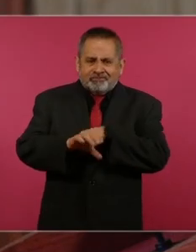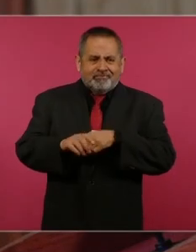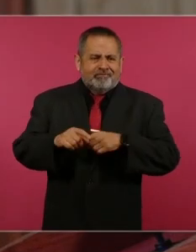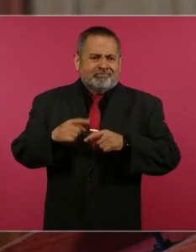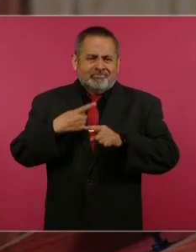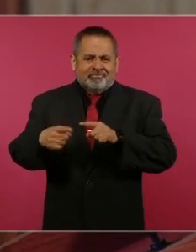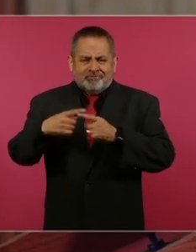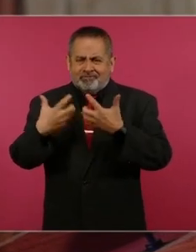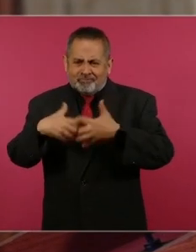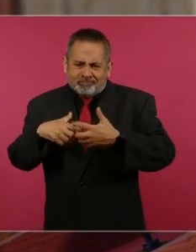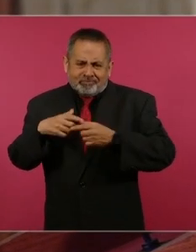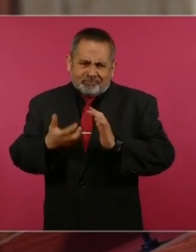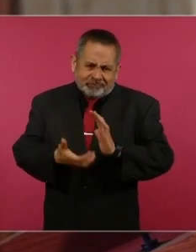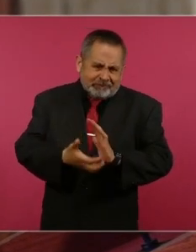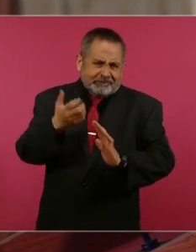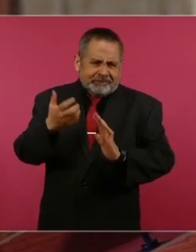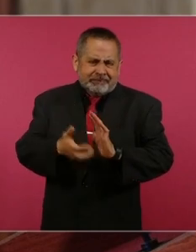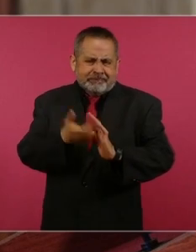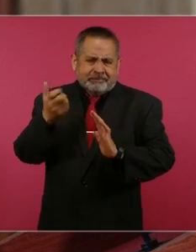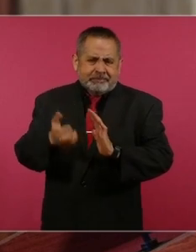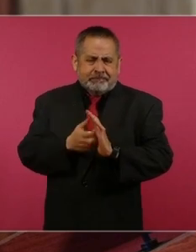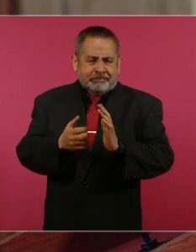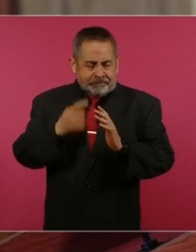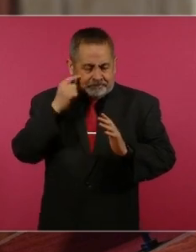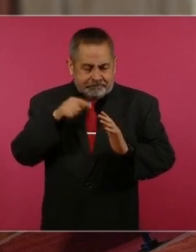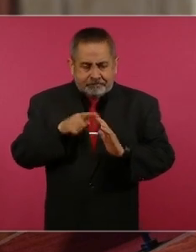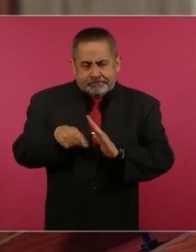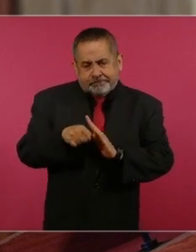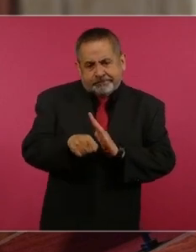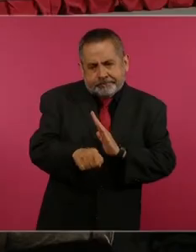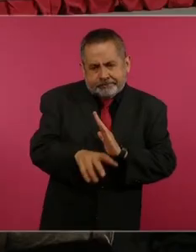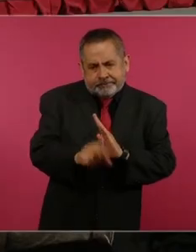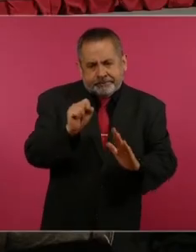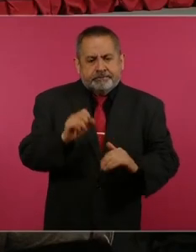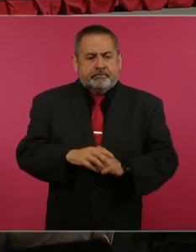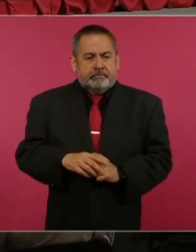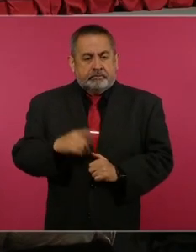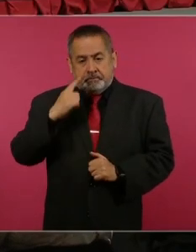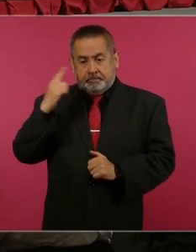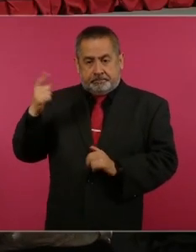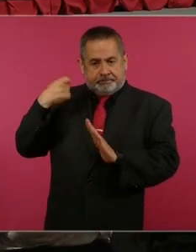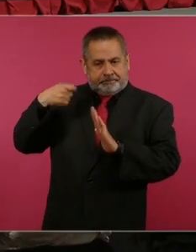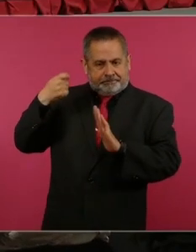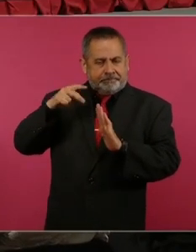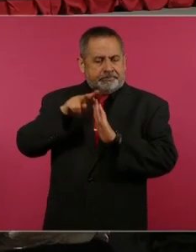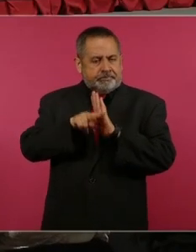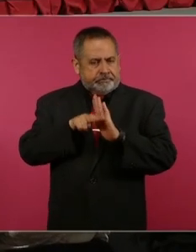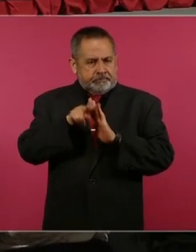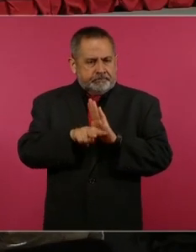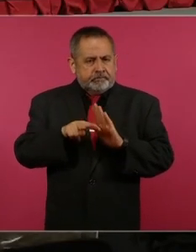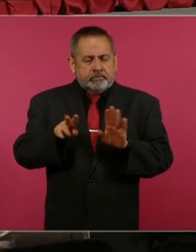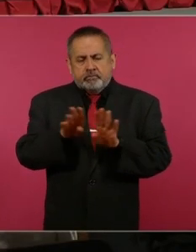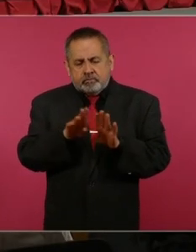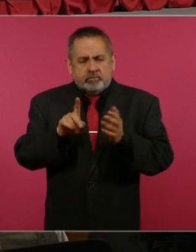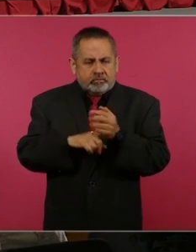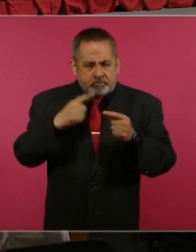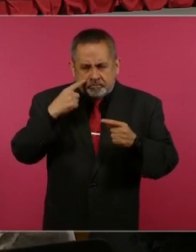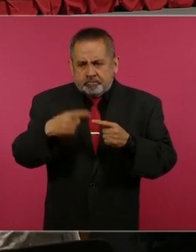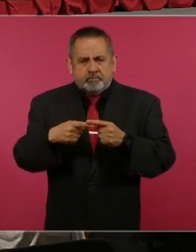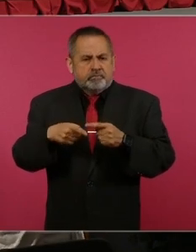del tiempo. Adelante. Yendo también a lo particular, en el video se van a dar cuenta ustedes del ciclo